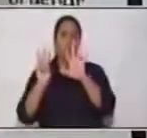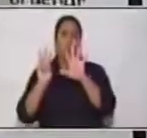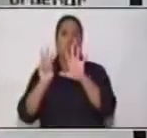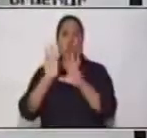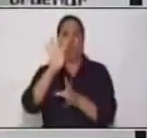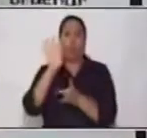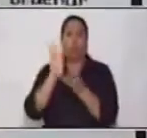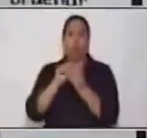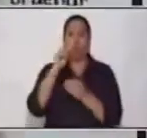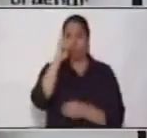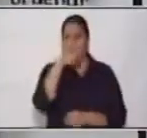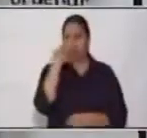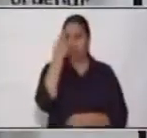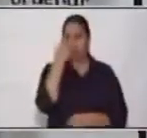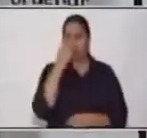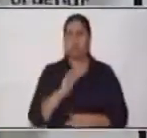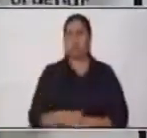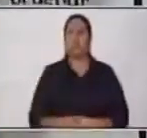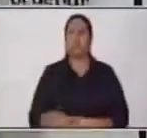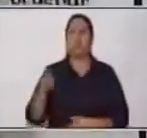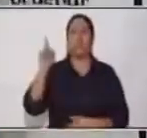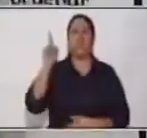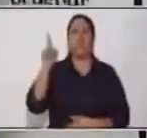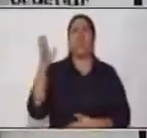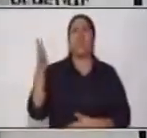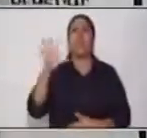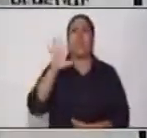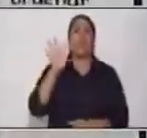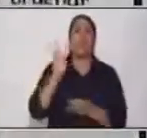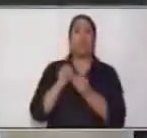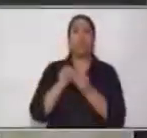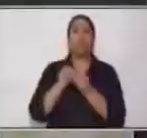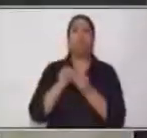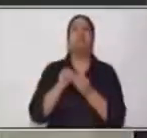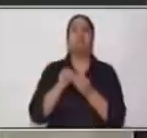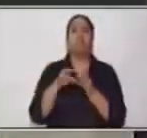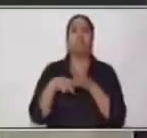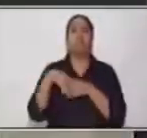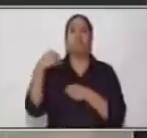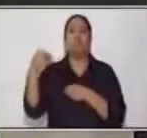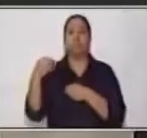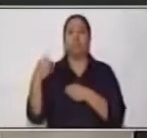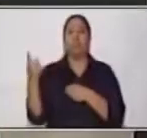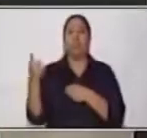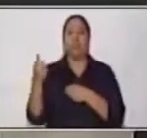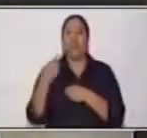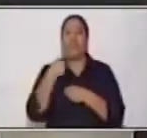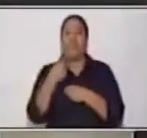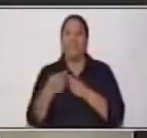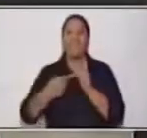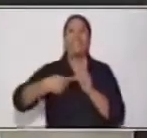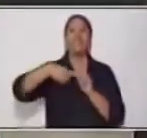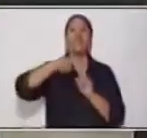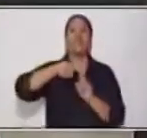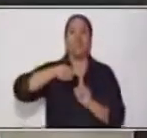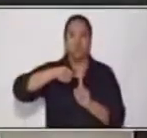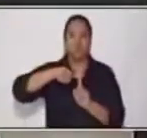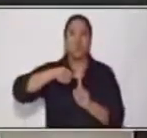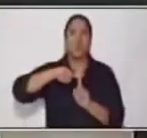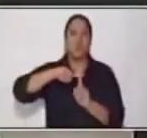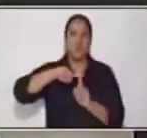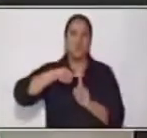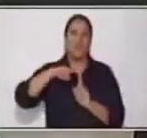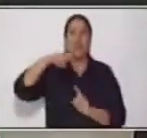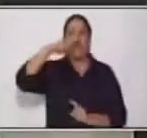28 horas. Y aquí está la clave, total. Un total quiere decir que es una suma. Una suma. Sí, tenemos las dos incógnitas